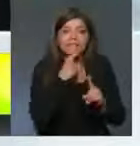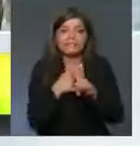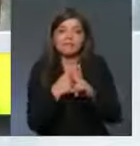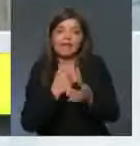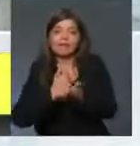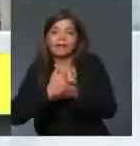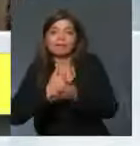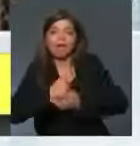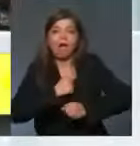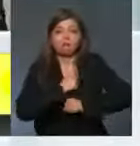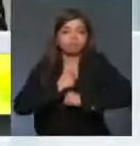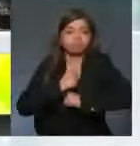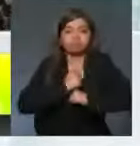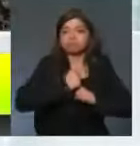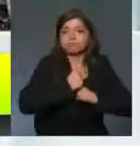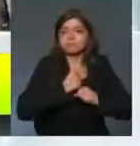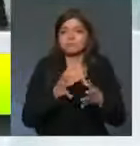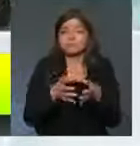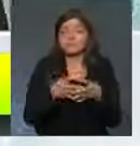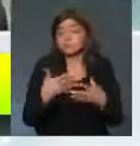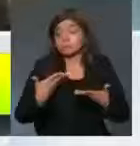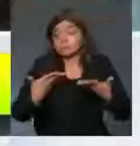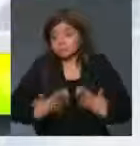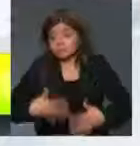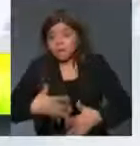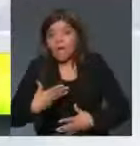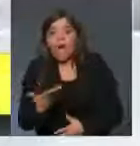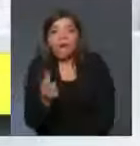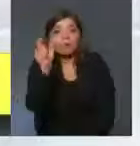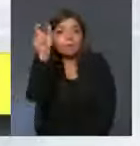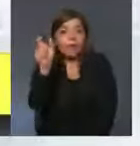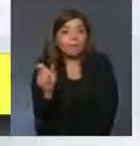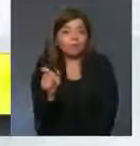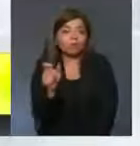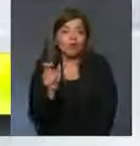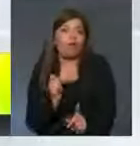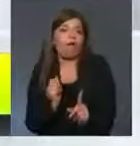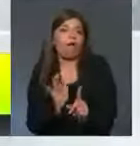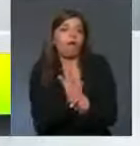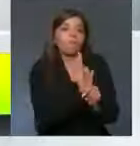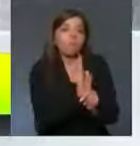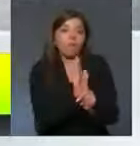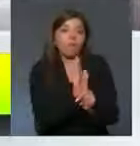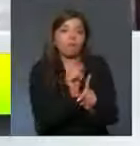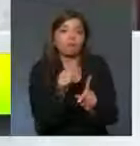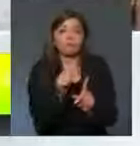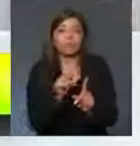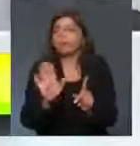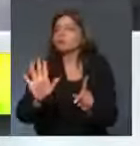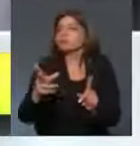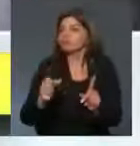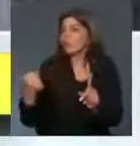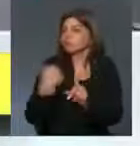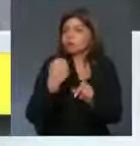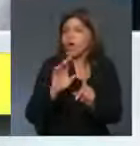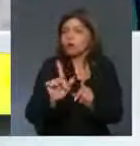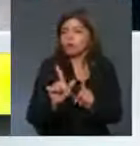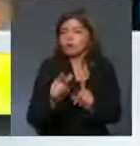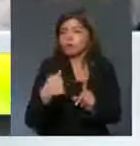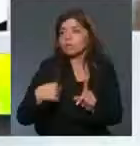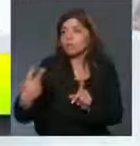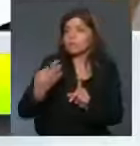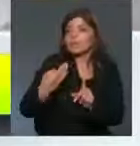hombros, hacen fuerza, pero en este caso una persona empujó. No, yo no le golpeé, aparte. Y uno de ustedes